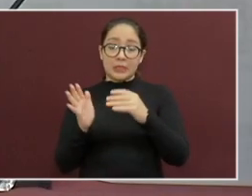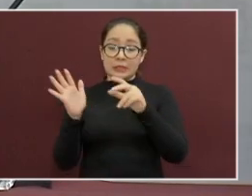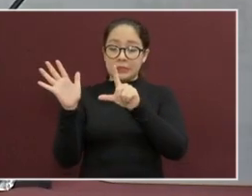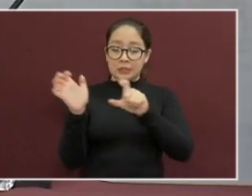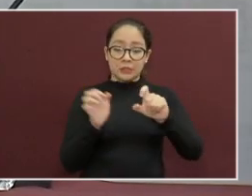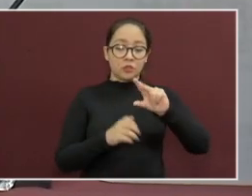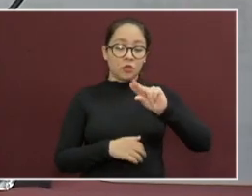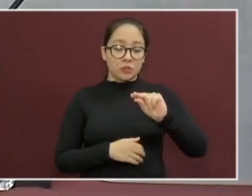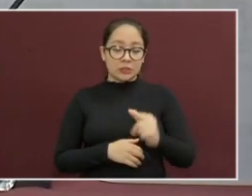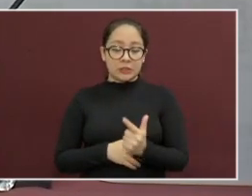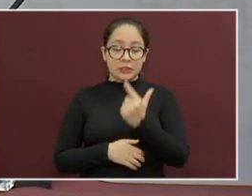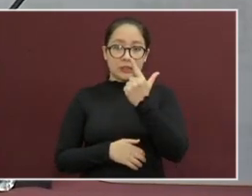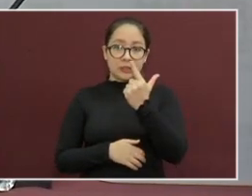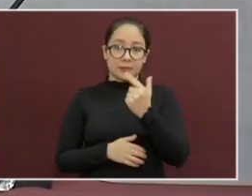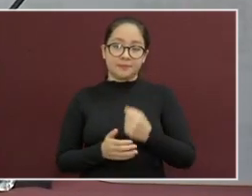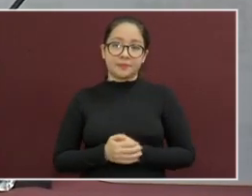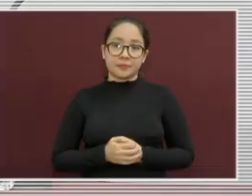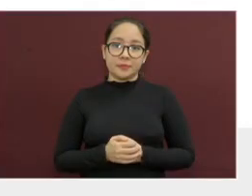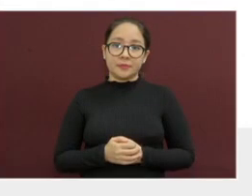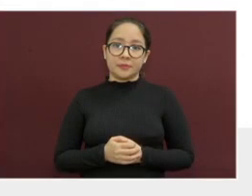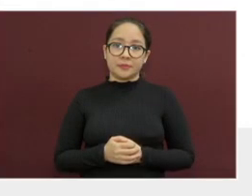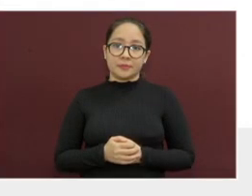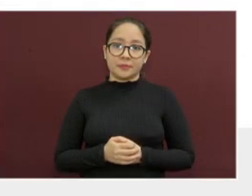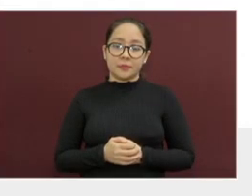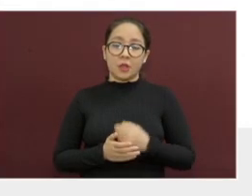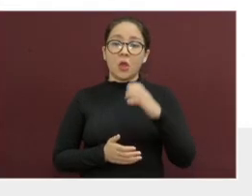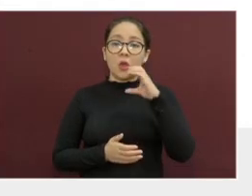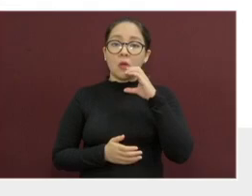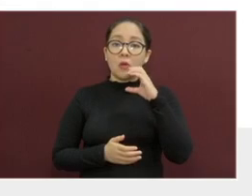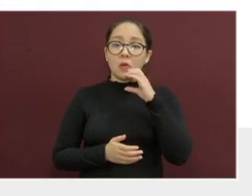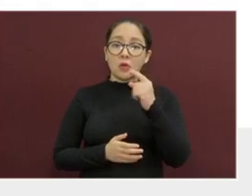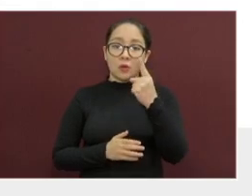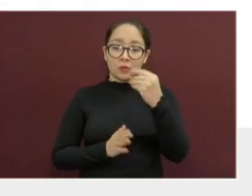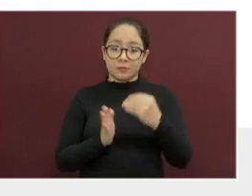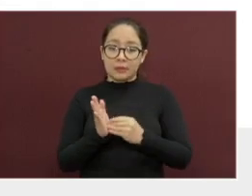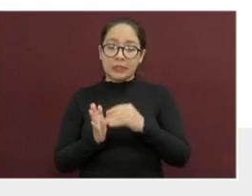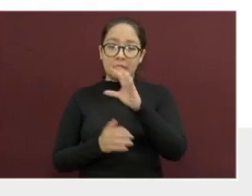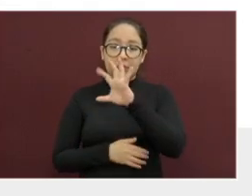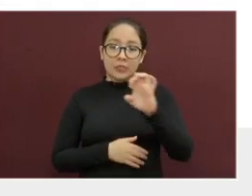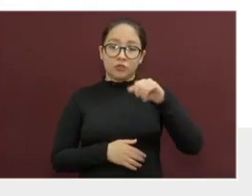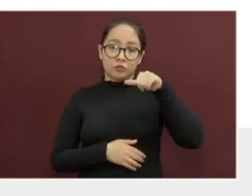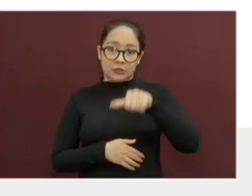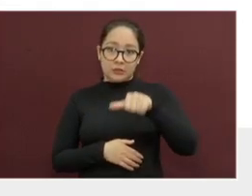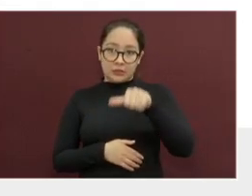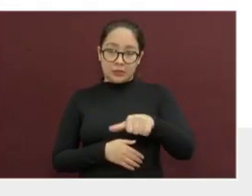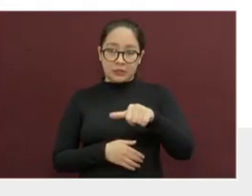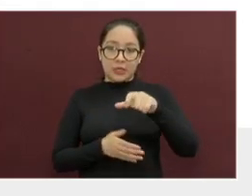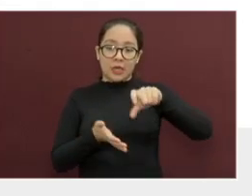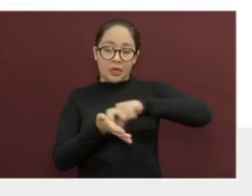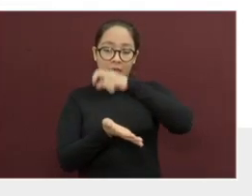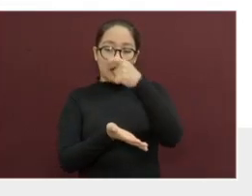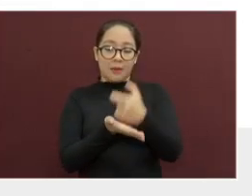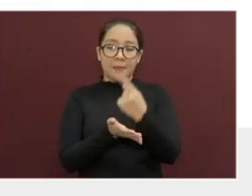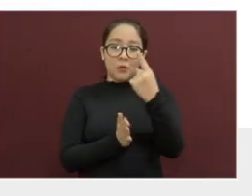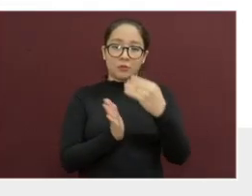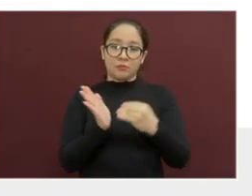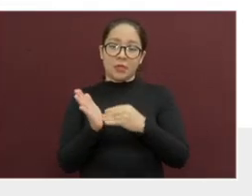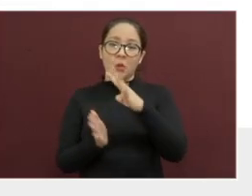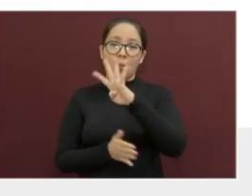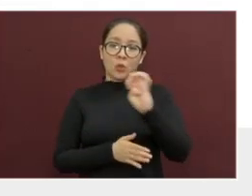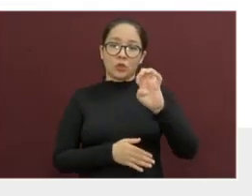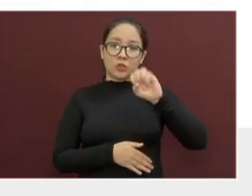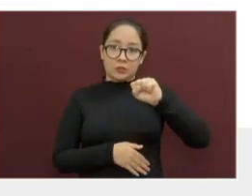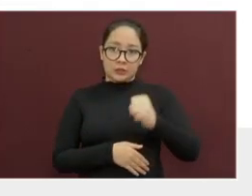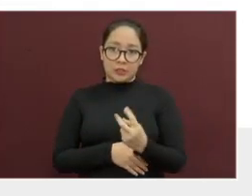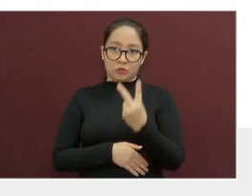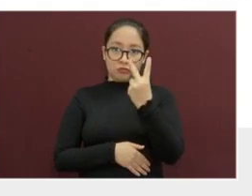787 casos positivos córdoba mil 516 y xalapa con mil 462